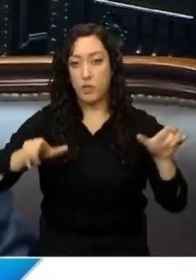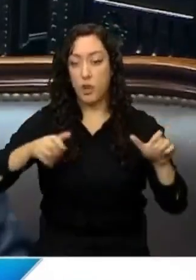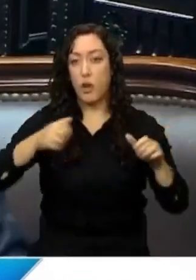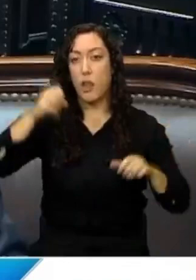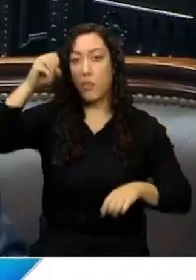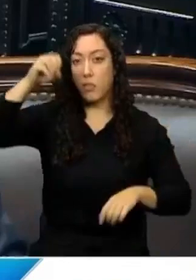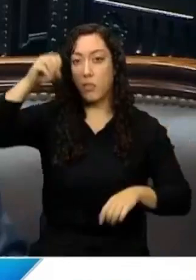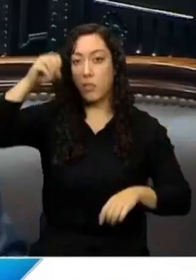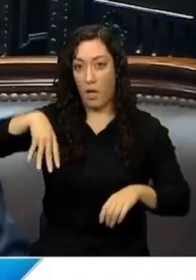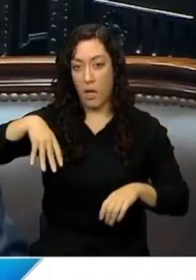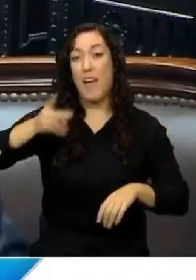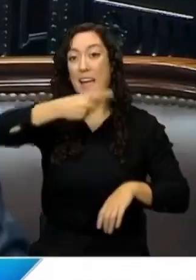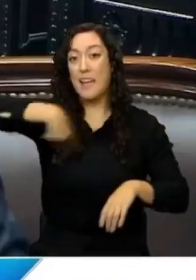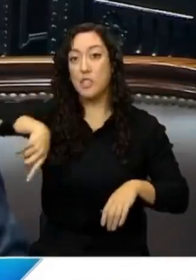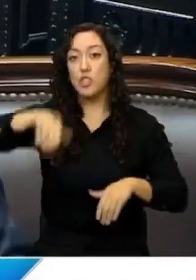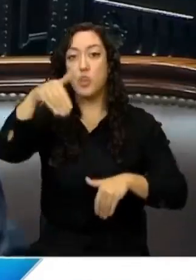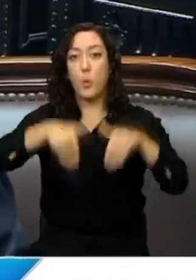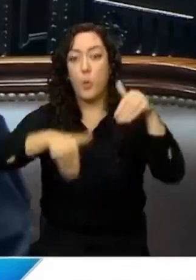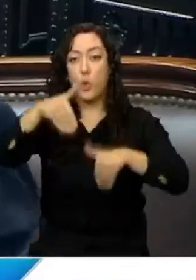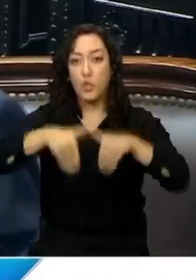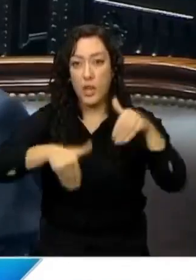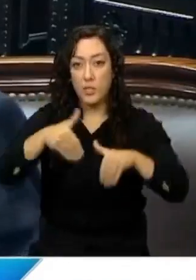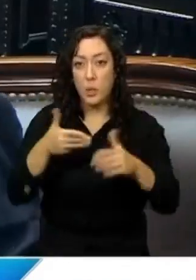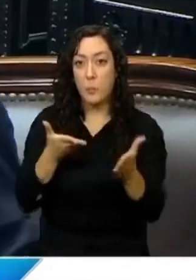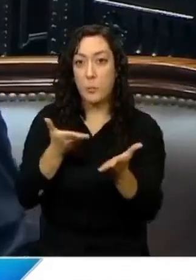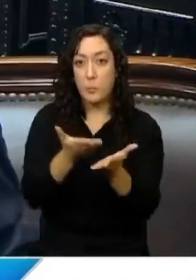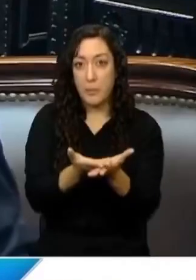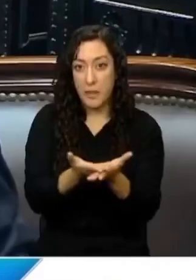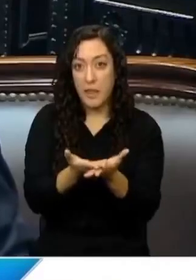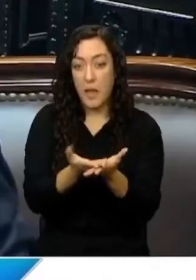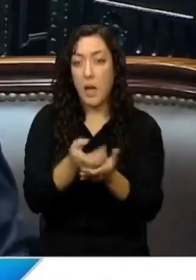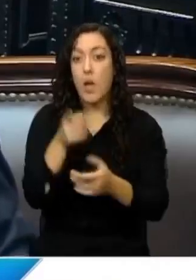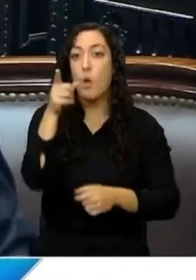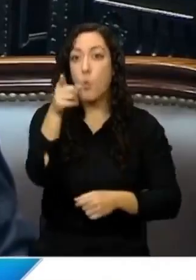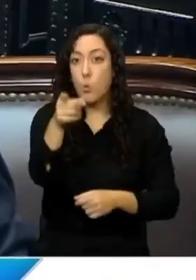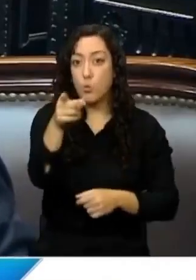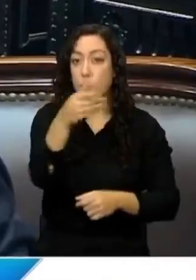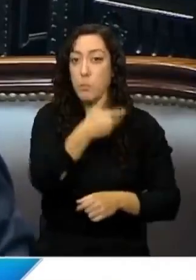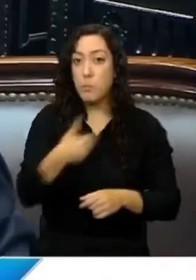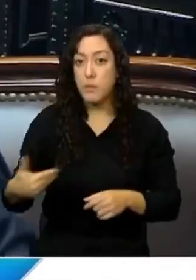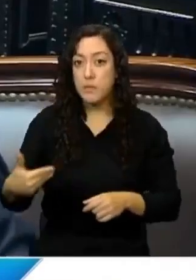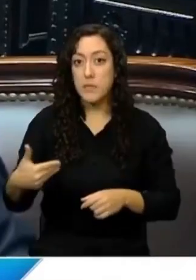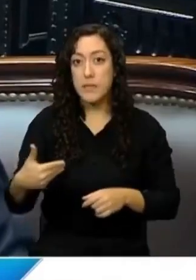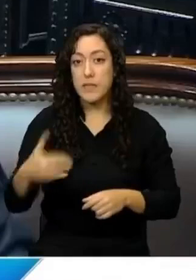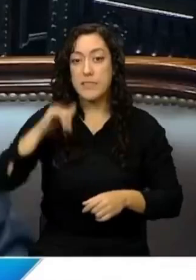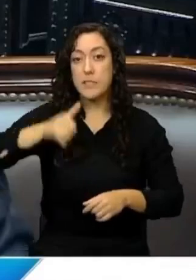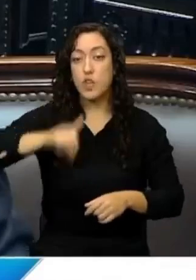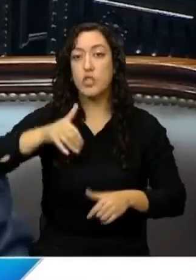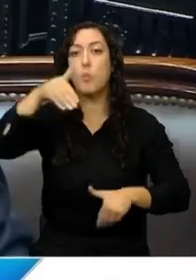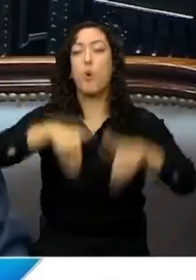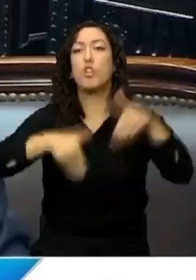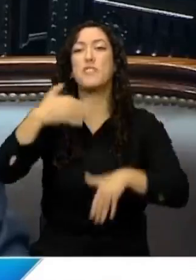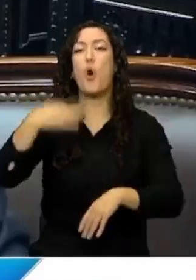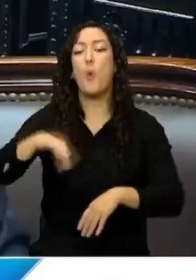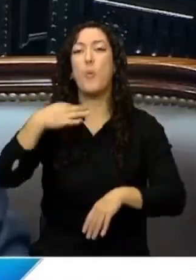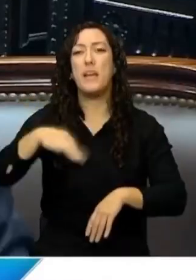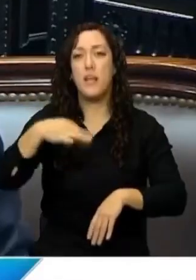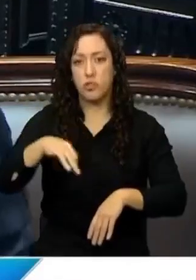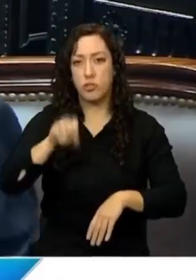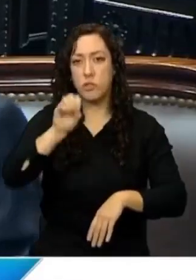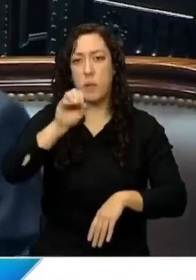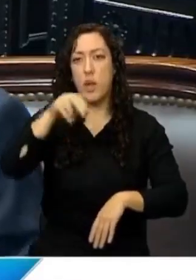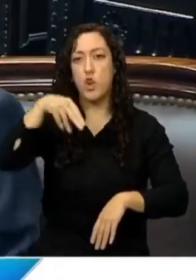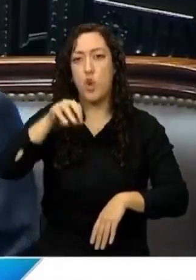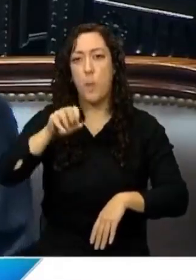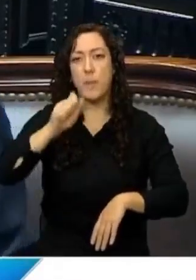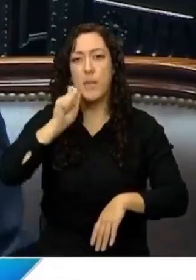presentes que soliciten la votación nominal, usted está obligado a ponerlo en votación nominal, así